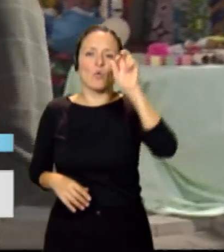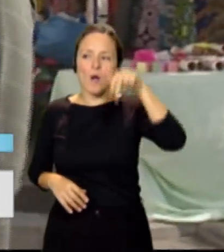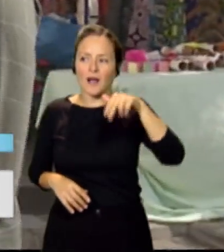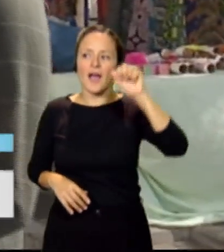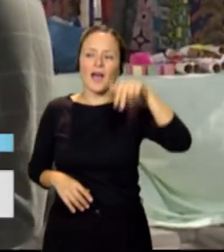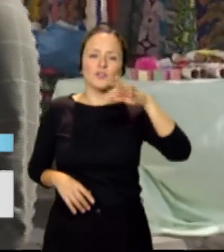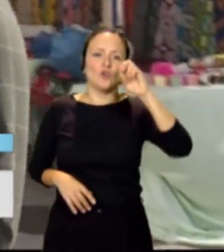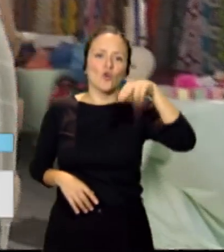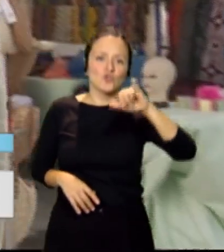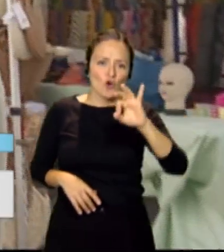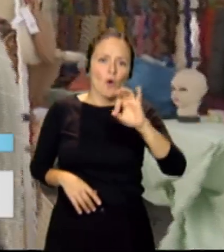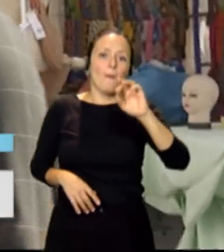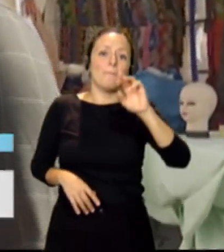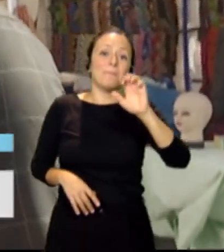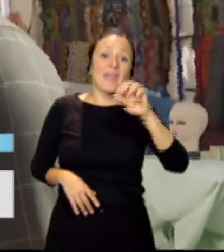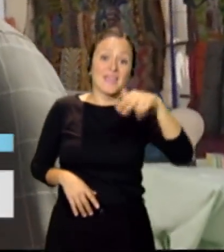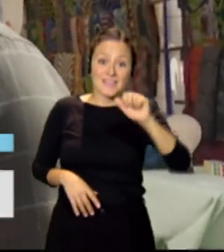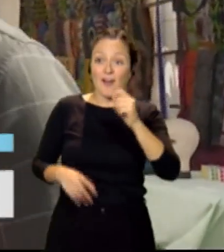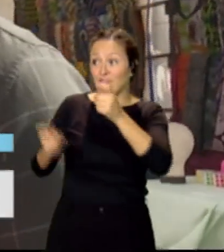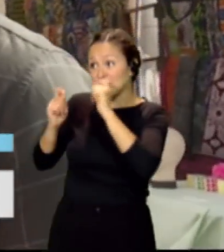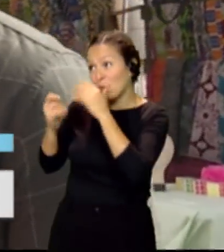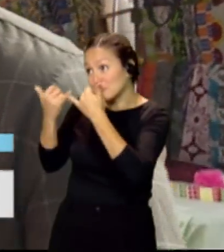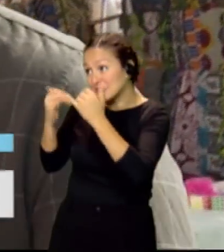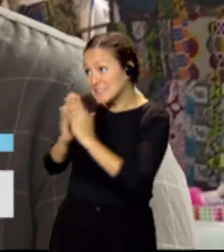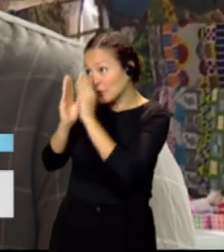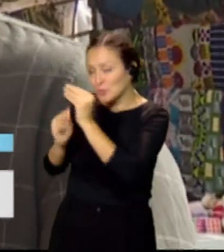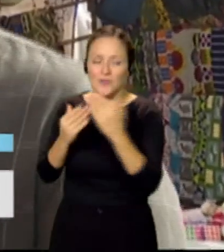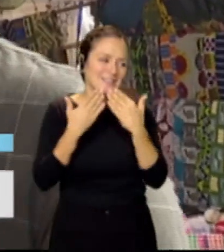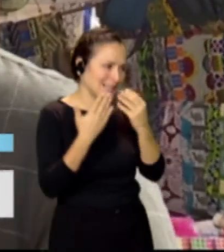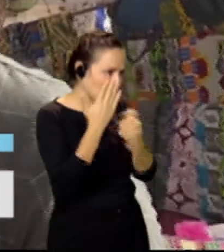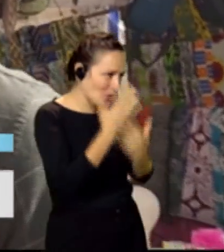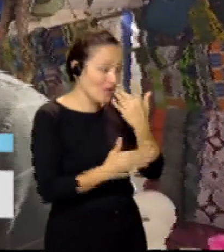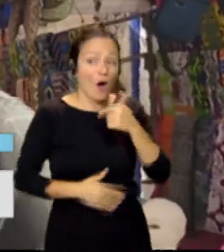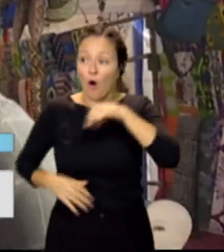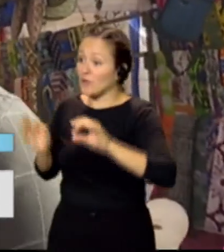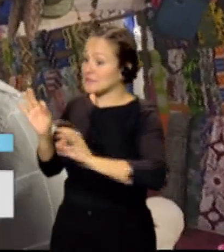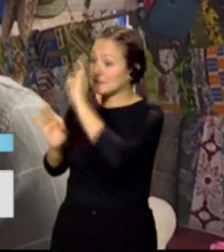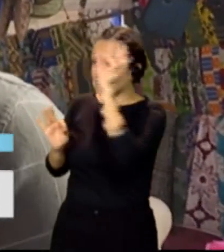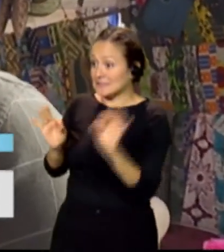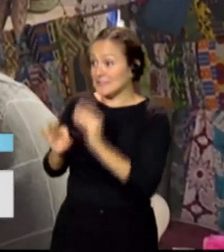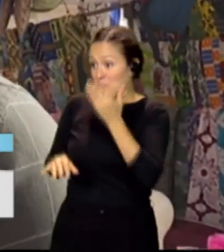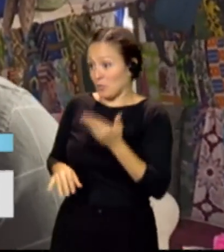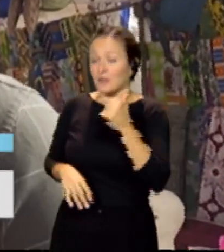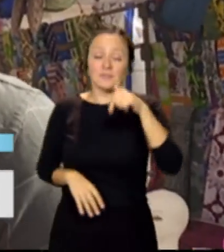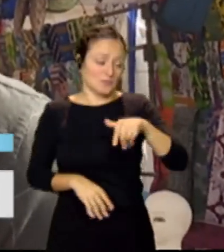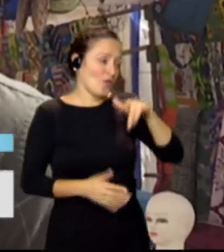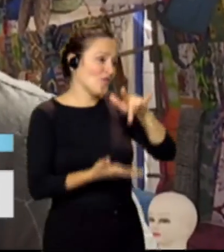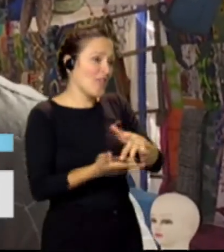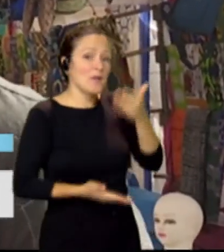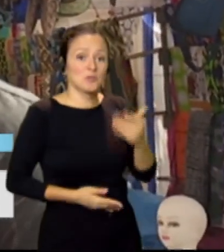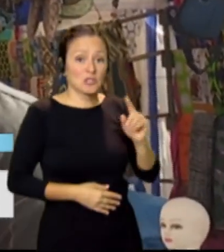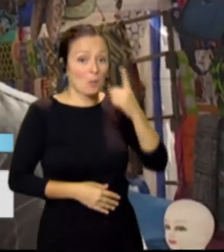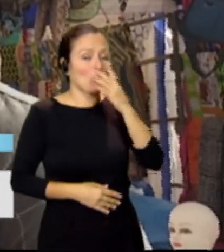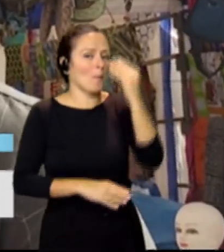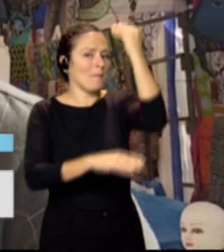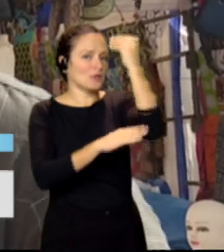Muchas gracias. Muy buenos días. Pues como decimos, una amplia agenda para hoy, ¿verdad? Sí, es el día grande de la ciudad donde celebramos nuestro patrón